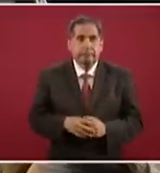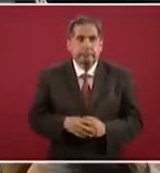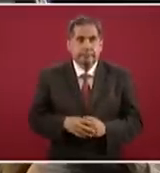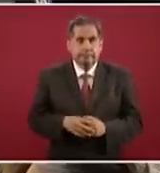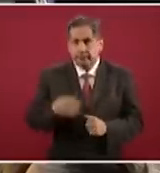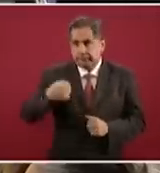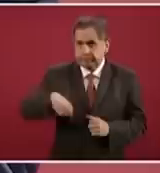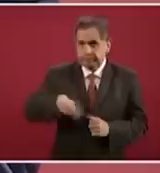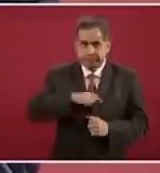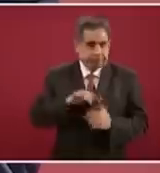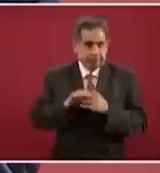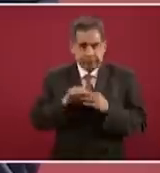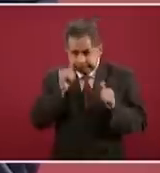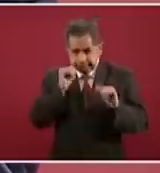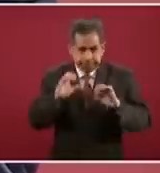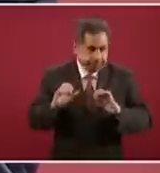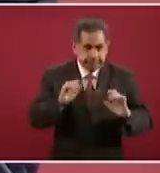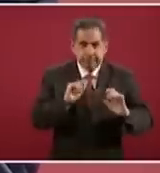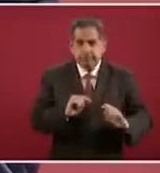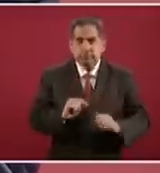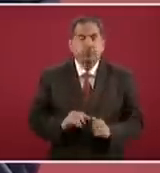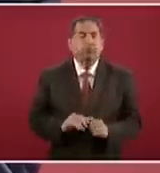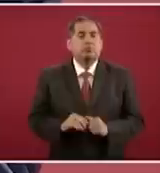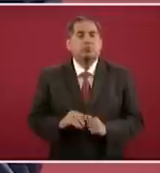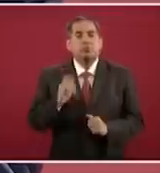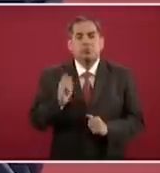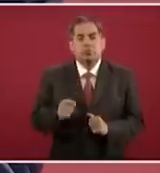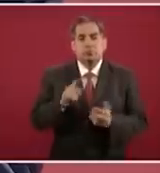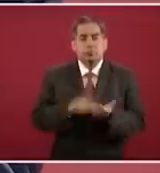estar pendientes de